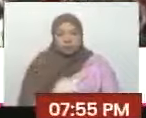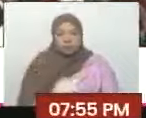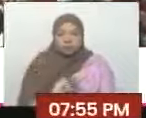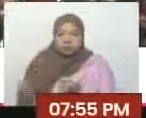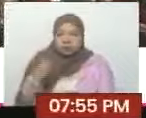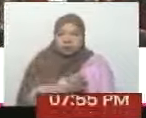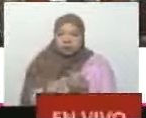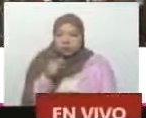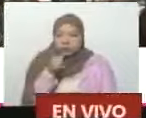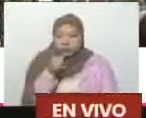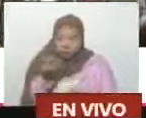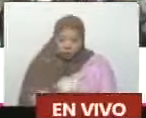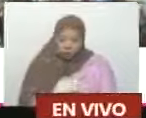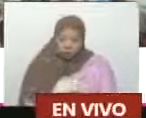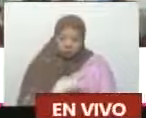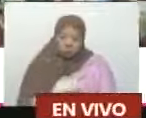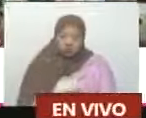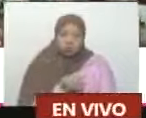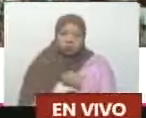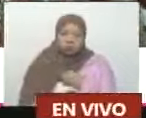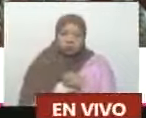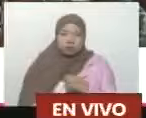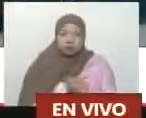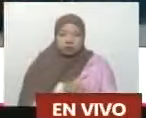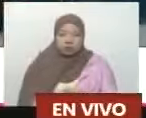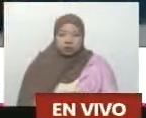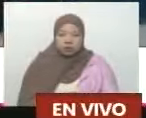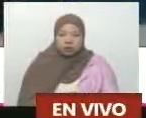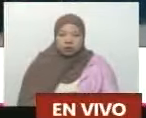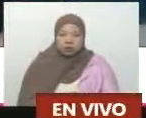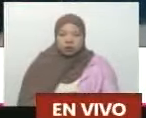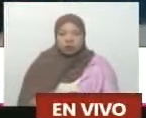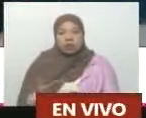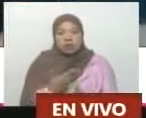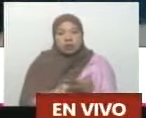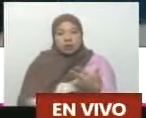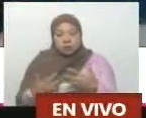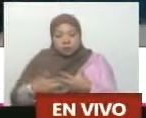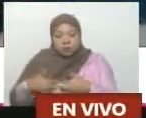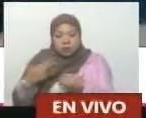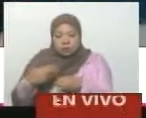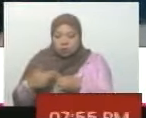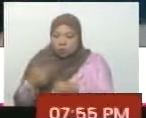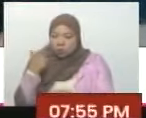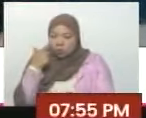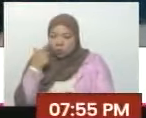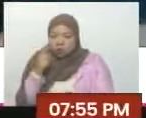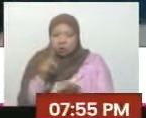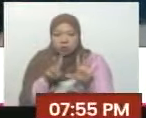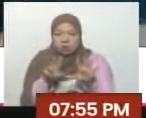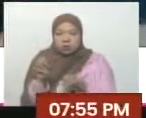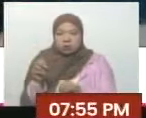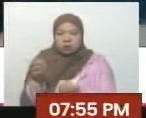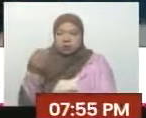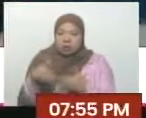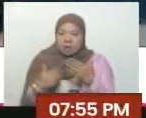Entonces cuando tú revisabas, ¿qué había crecido? El precio del petróleo. Estaba en 60 y subió a